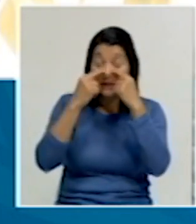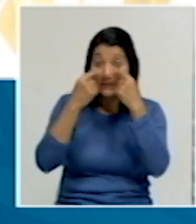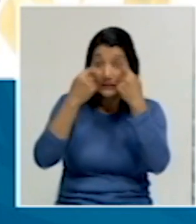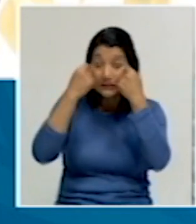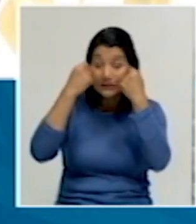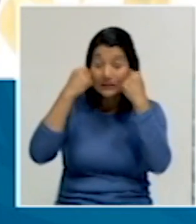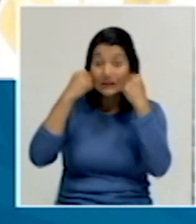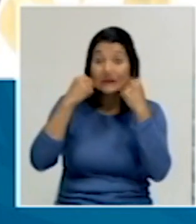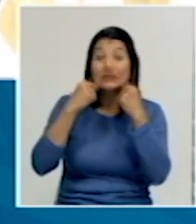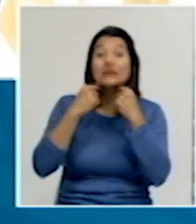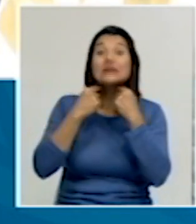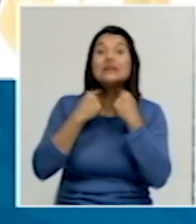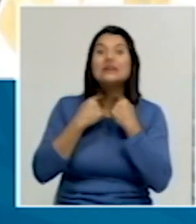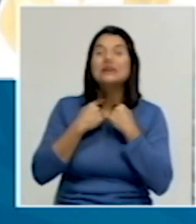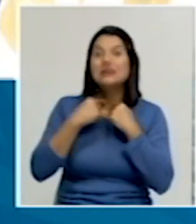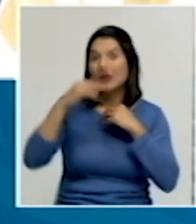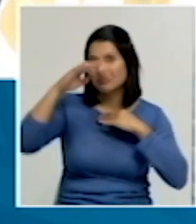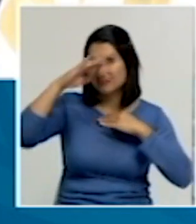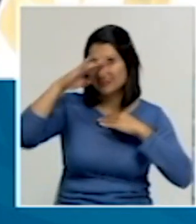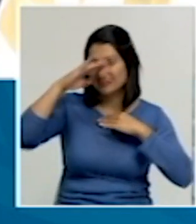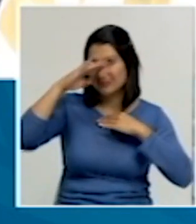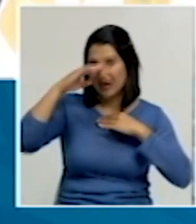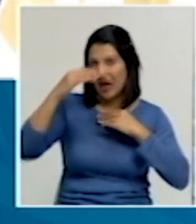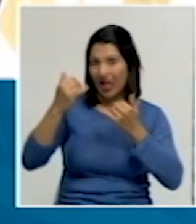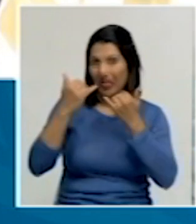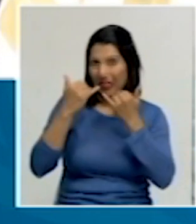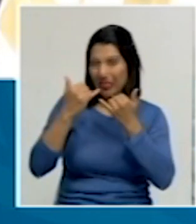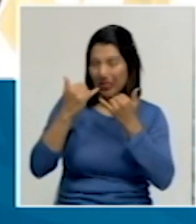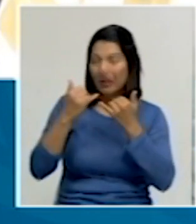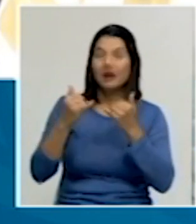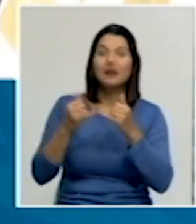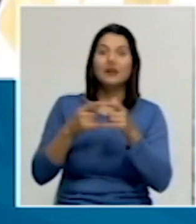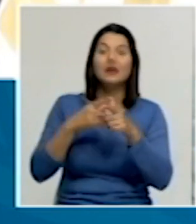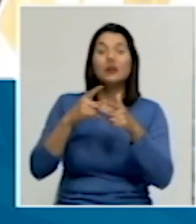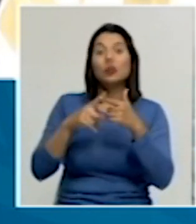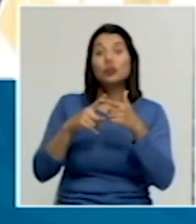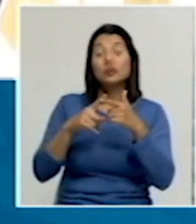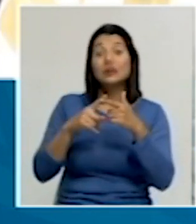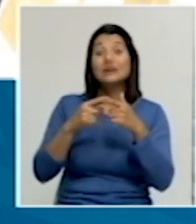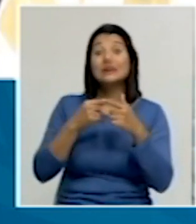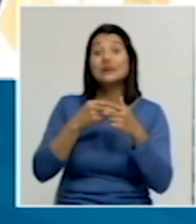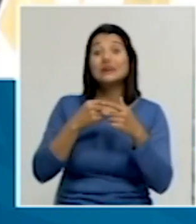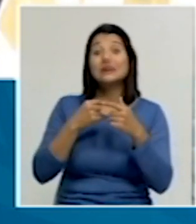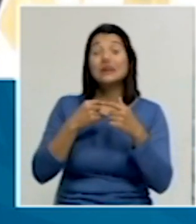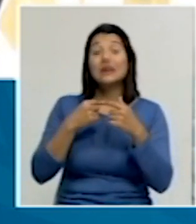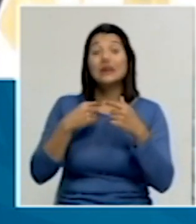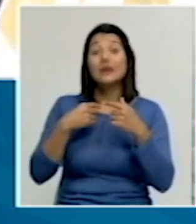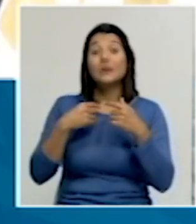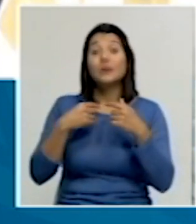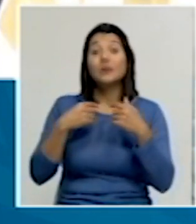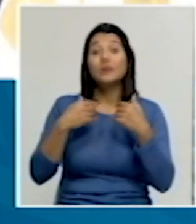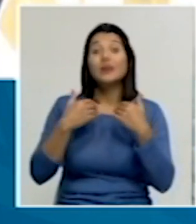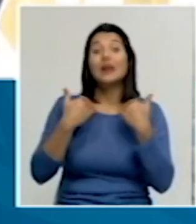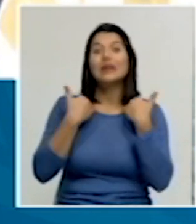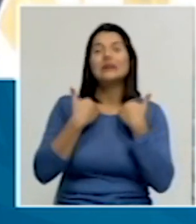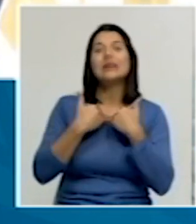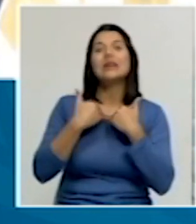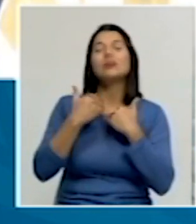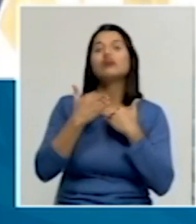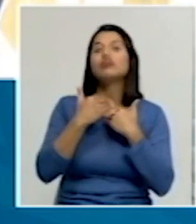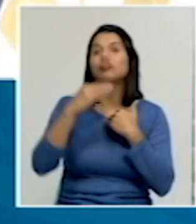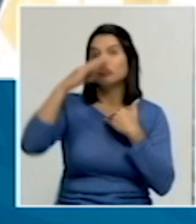la laringe. O sea, prácticamente digamos que se queda de la tráquea y los bronquios hacia arriba.